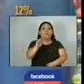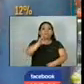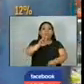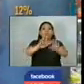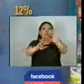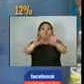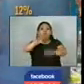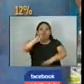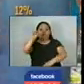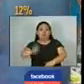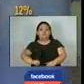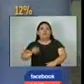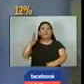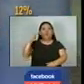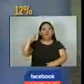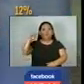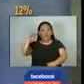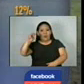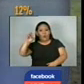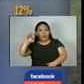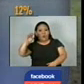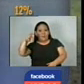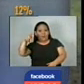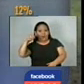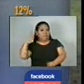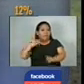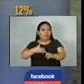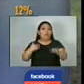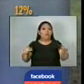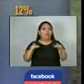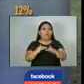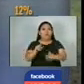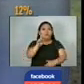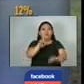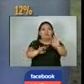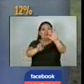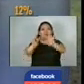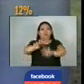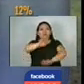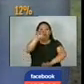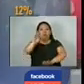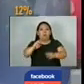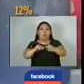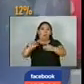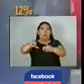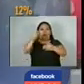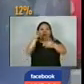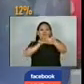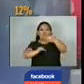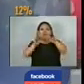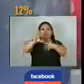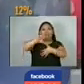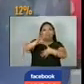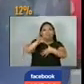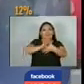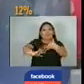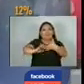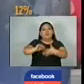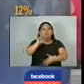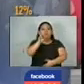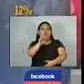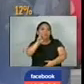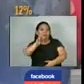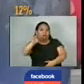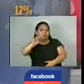38%. La Unión Europea también invirtió directamente un 17%. Países Bajos invirtió un 12%